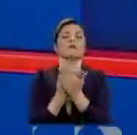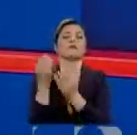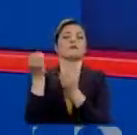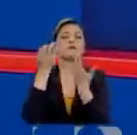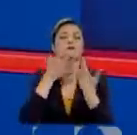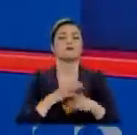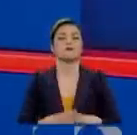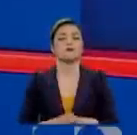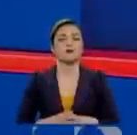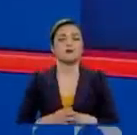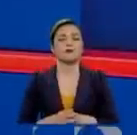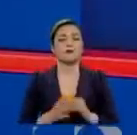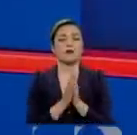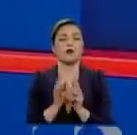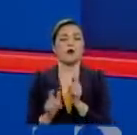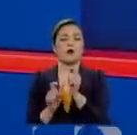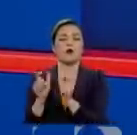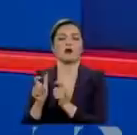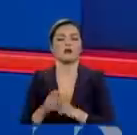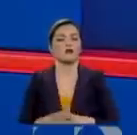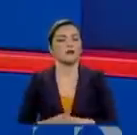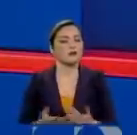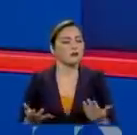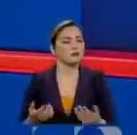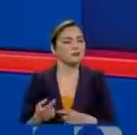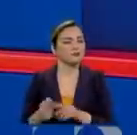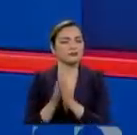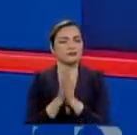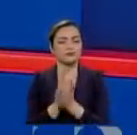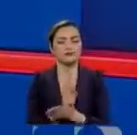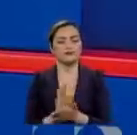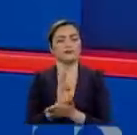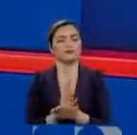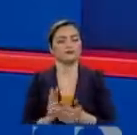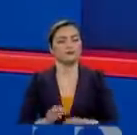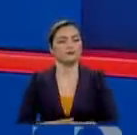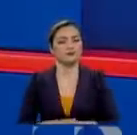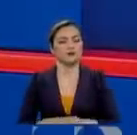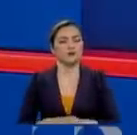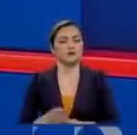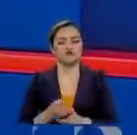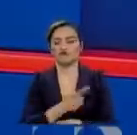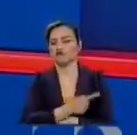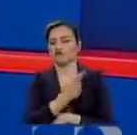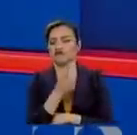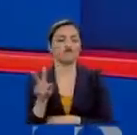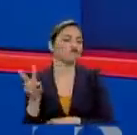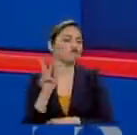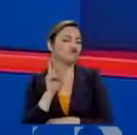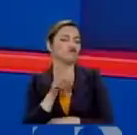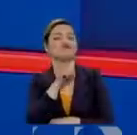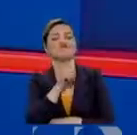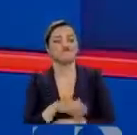por la información. Es el pedido de los vecinos que también se suma al pedido de otros barrios donde también hemos visto en los últimos días donde son víctimas de